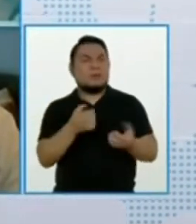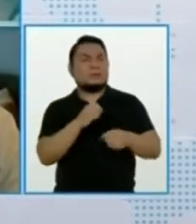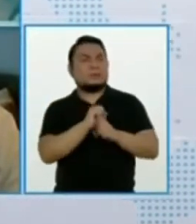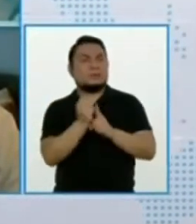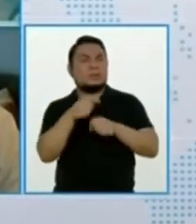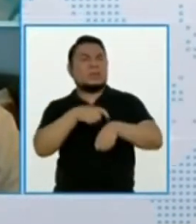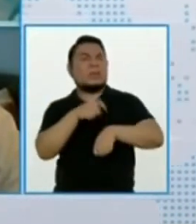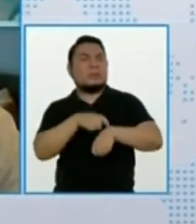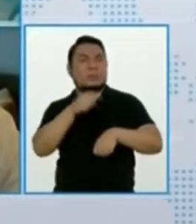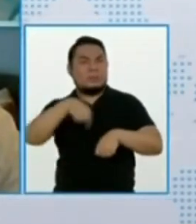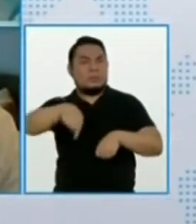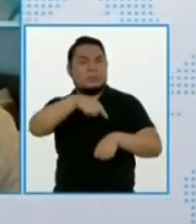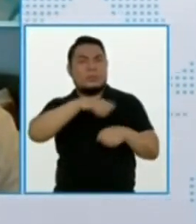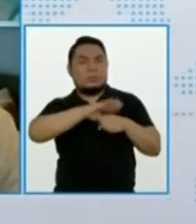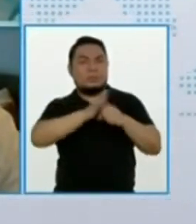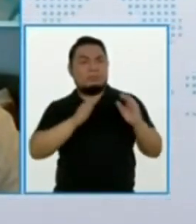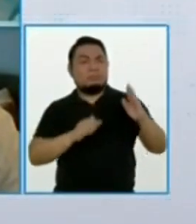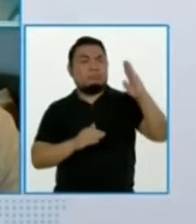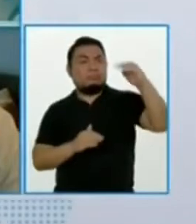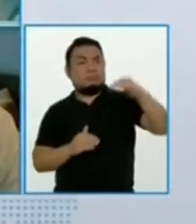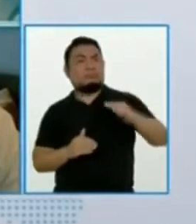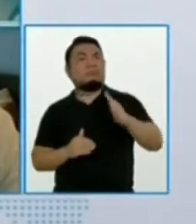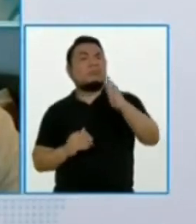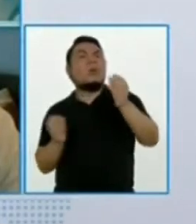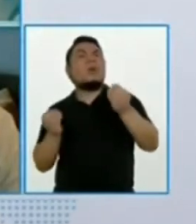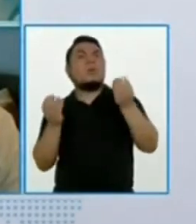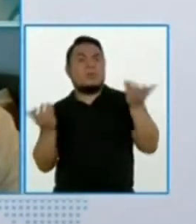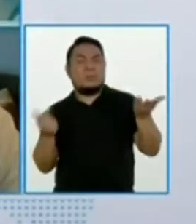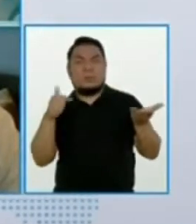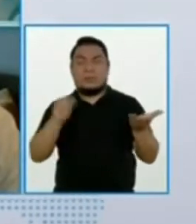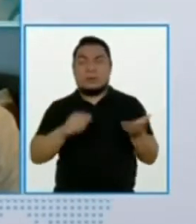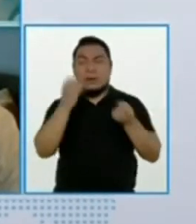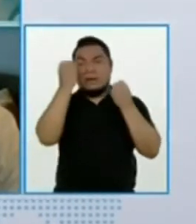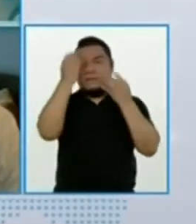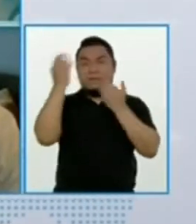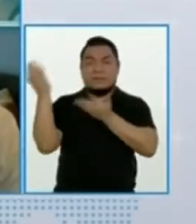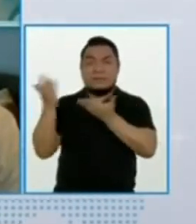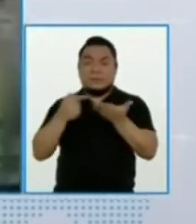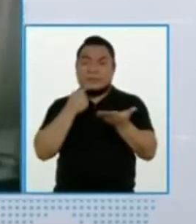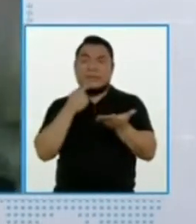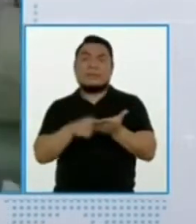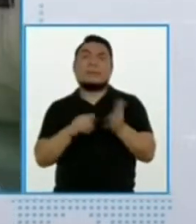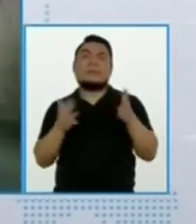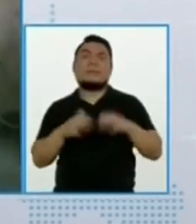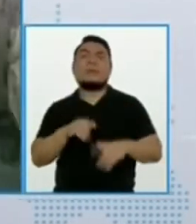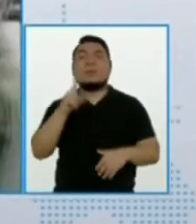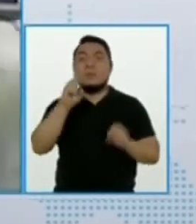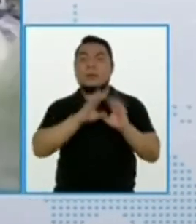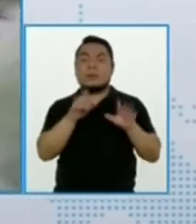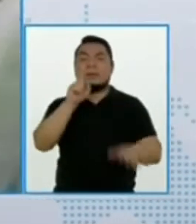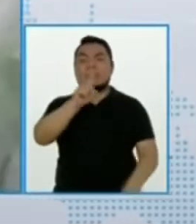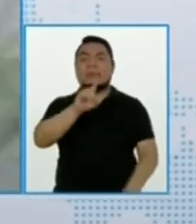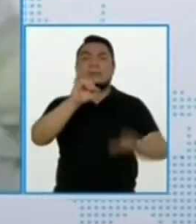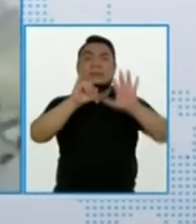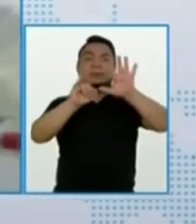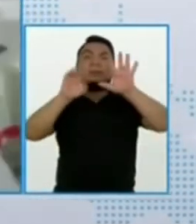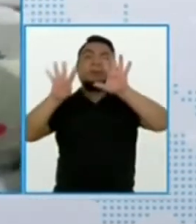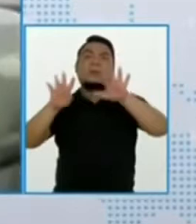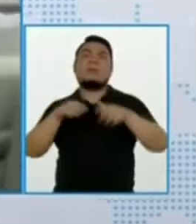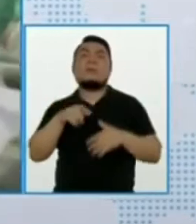situación, cuál es esta curva. No es cierto que tenemos al día de hoy, las cifras oficiales reportan en un solo día